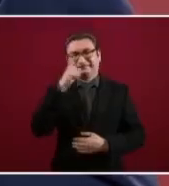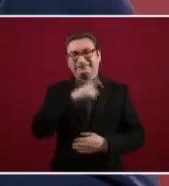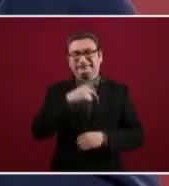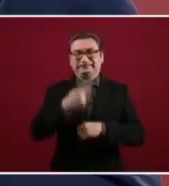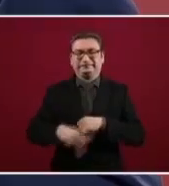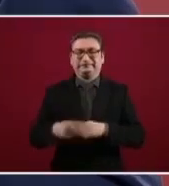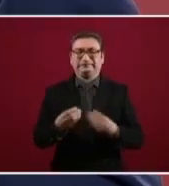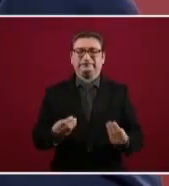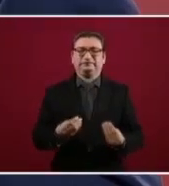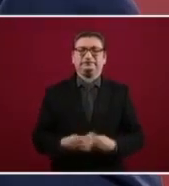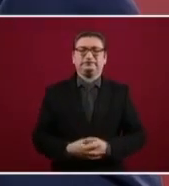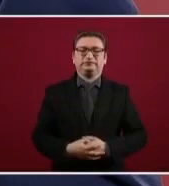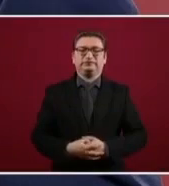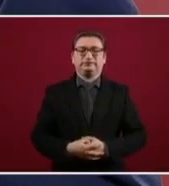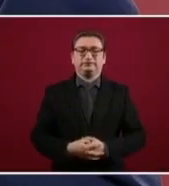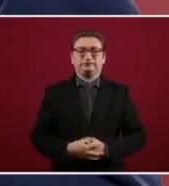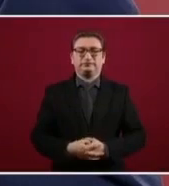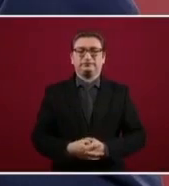riesgo